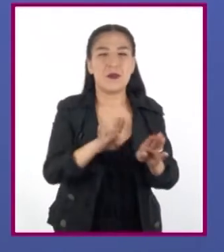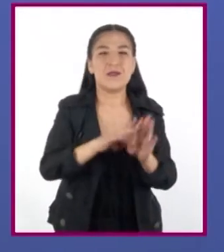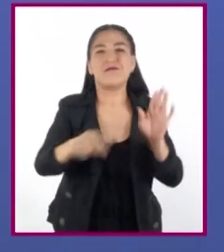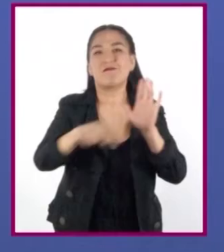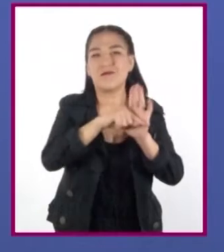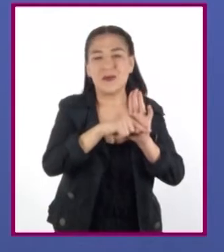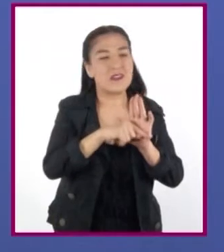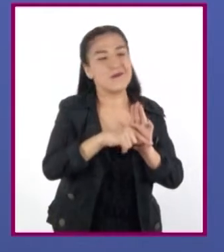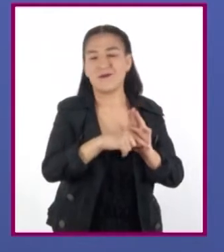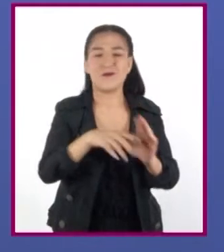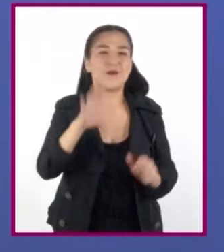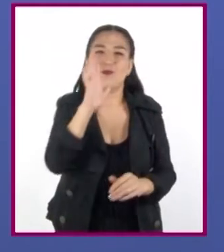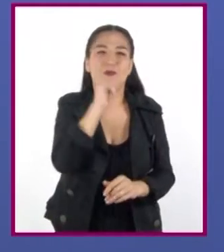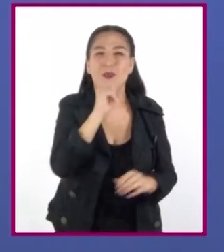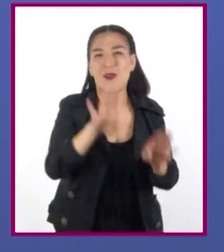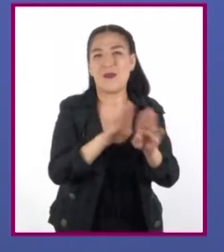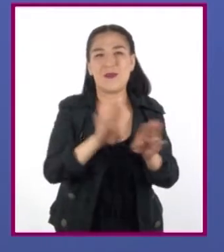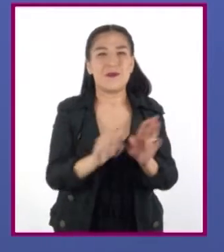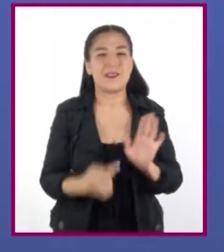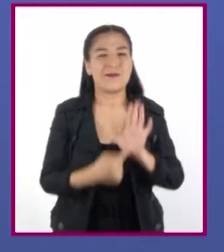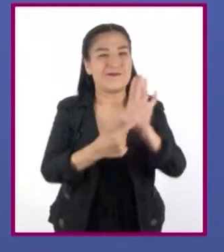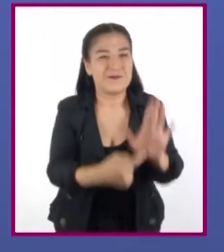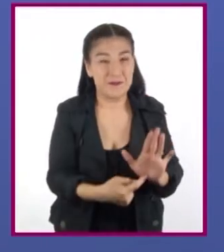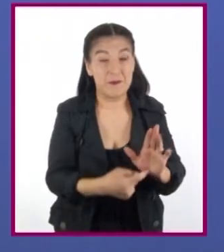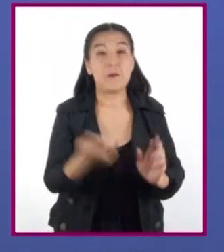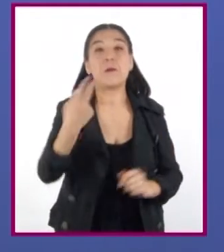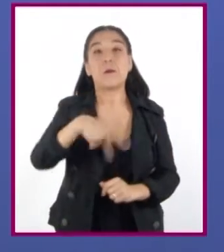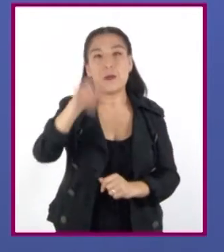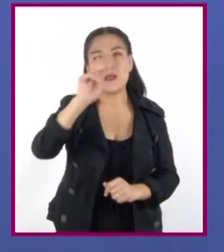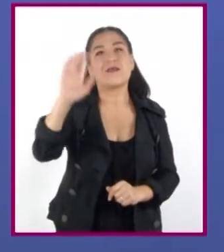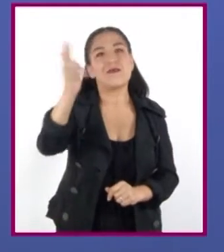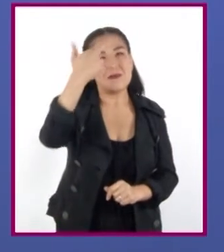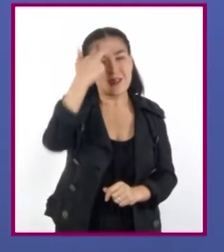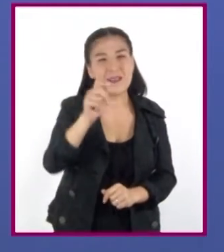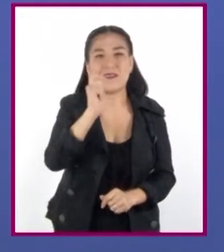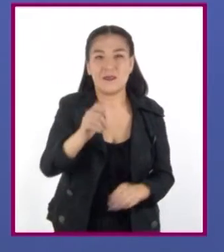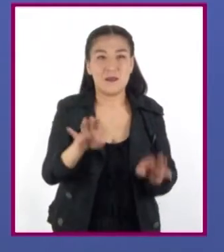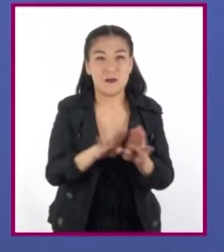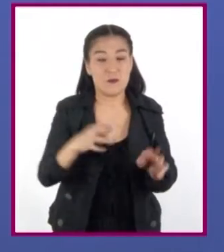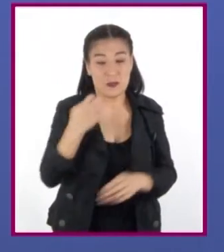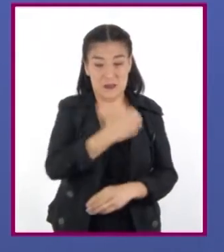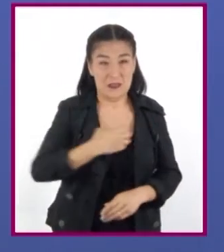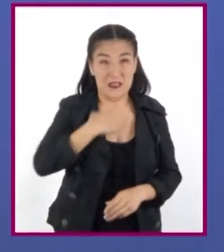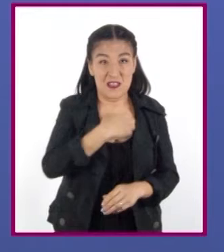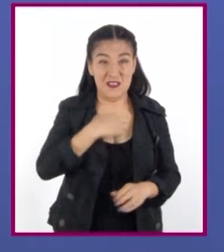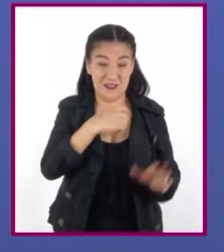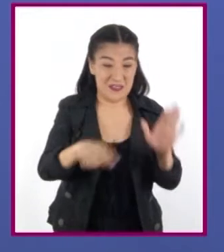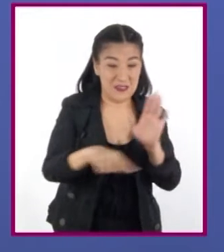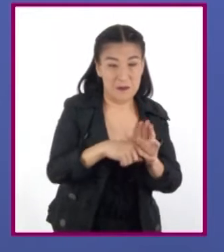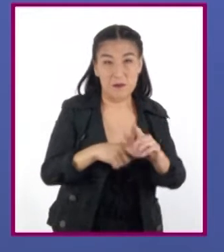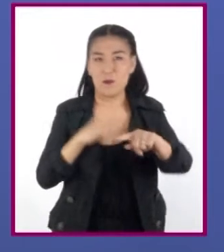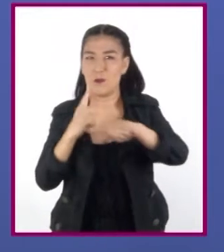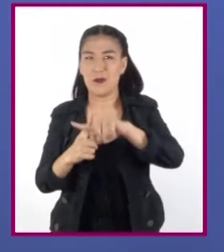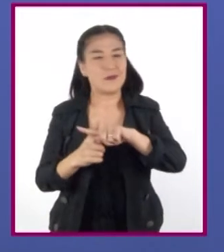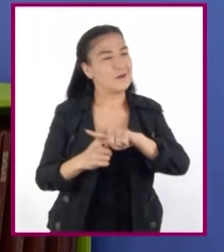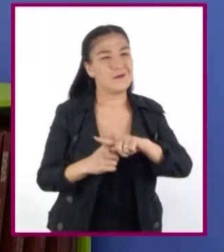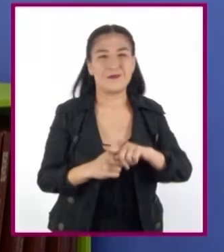negativas y no deben presentarse, pero recordemos que no hay emociones negativas ni